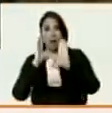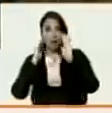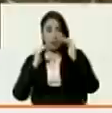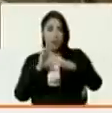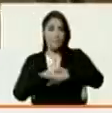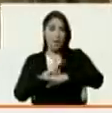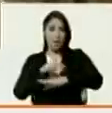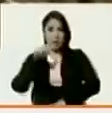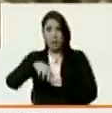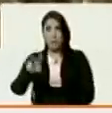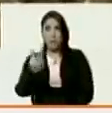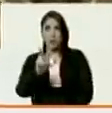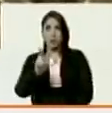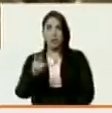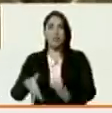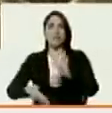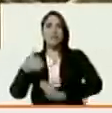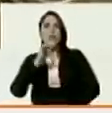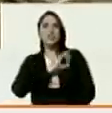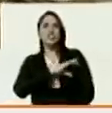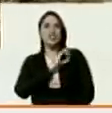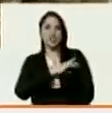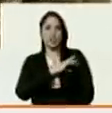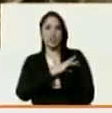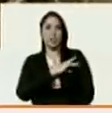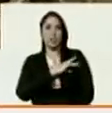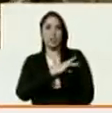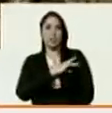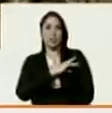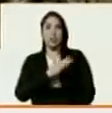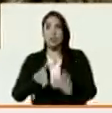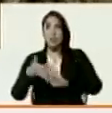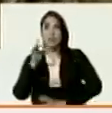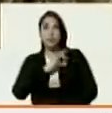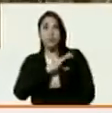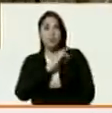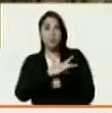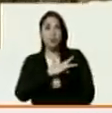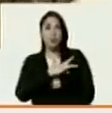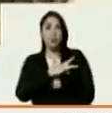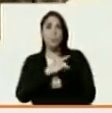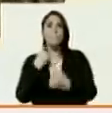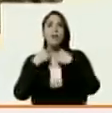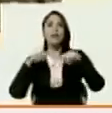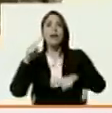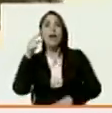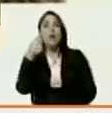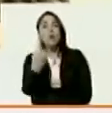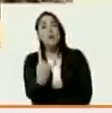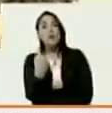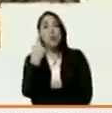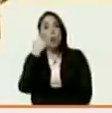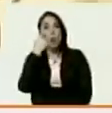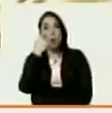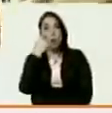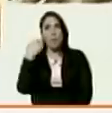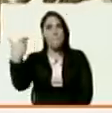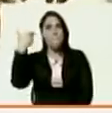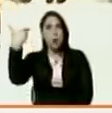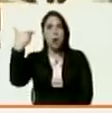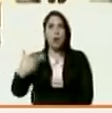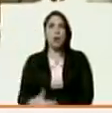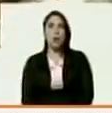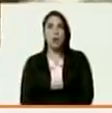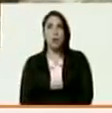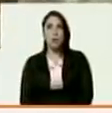¿verdad? Se fue a Chile, es chilena, se fue a Chile y acaba de perder un ojo por una agresión.